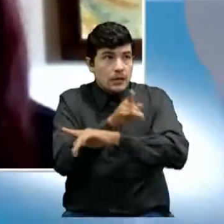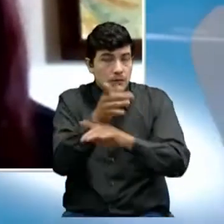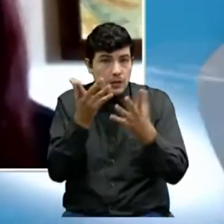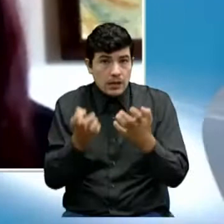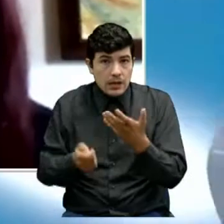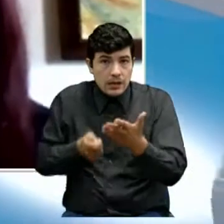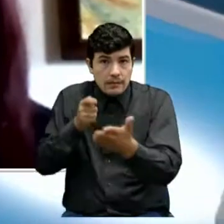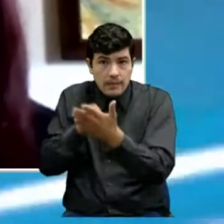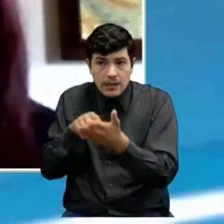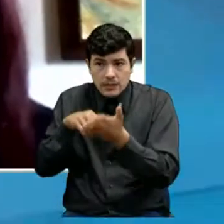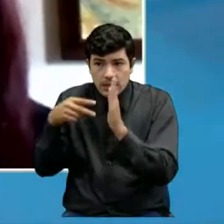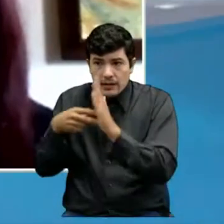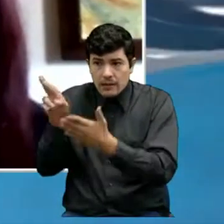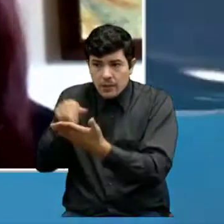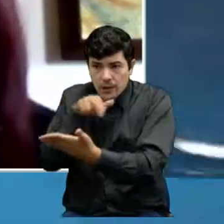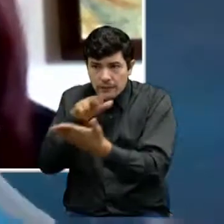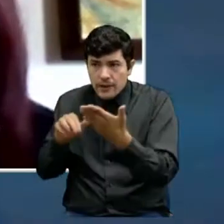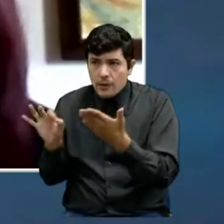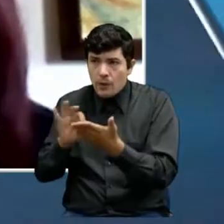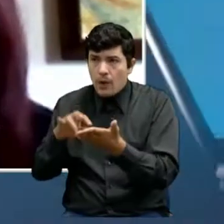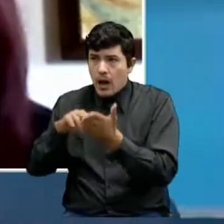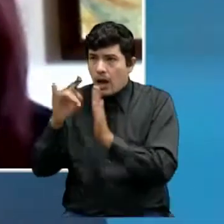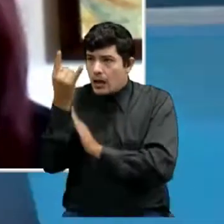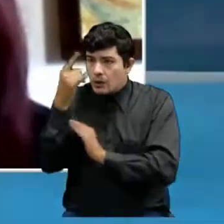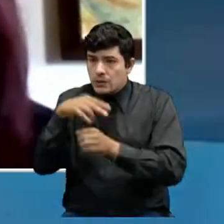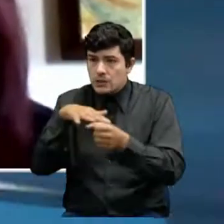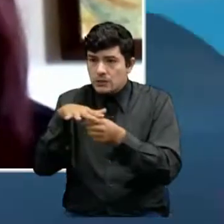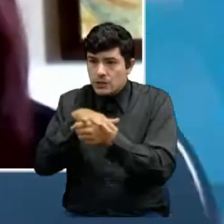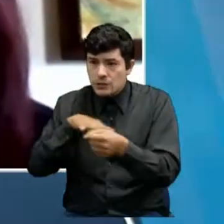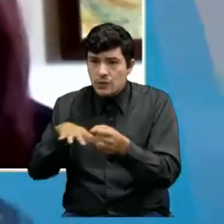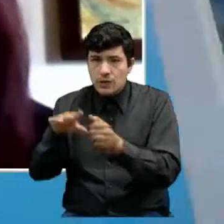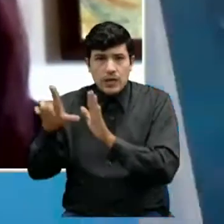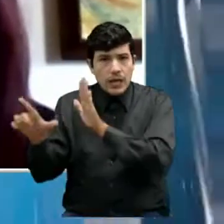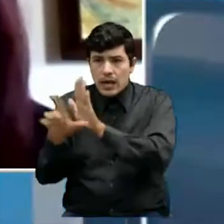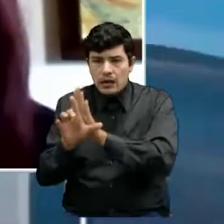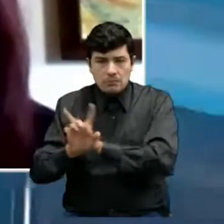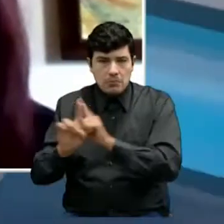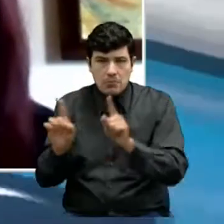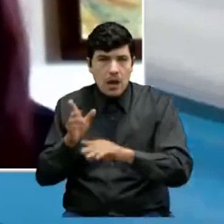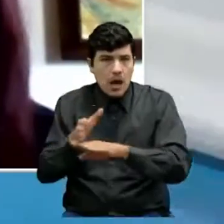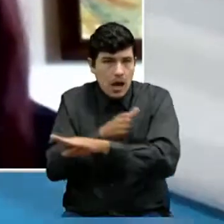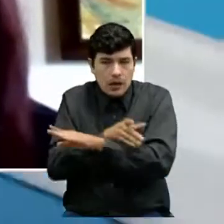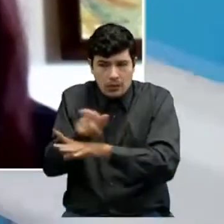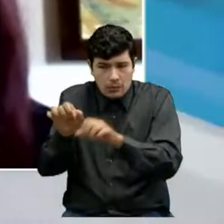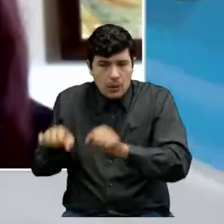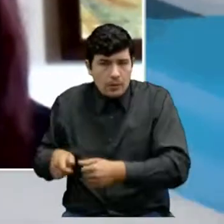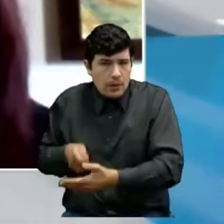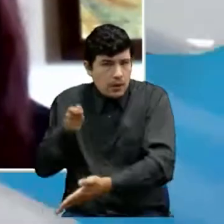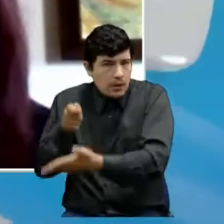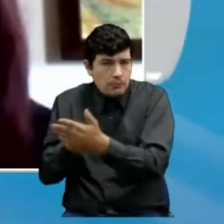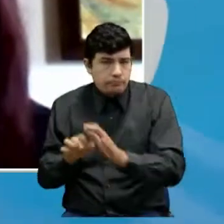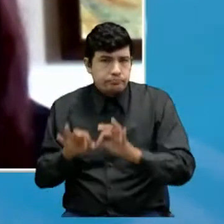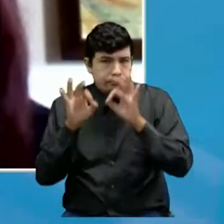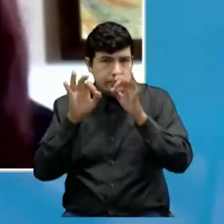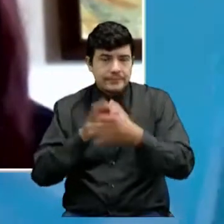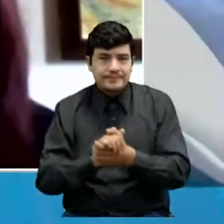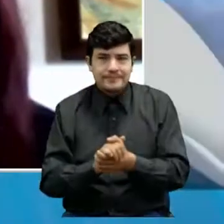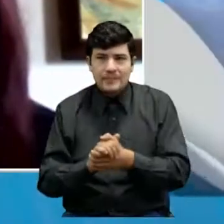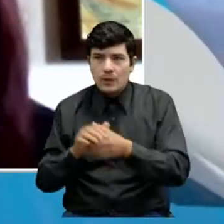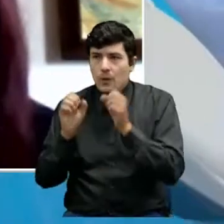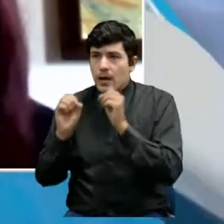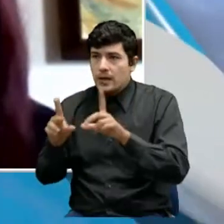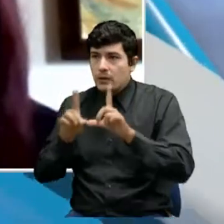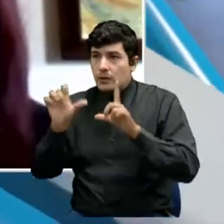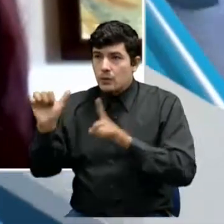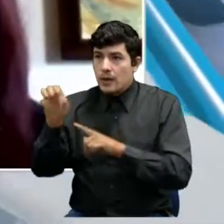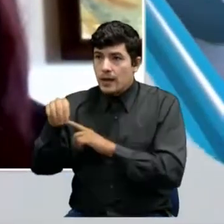está prohibido ni estaría incurriendo en ninguna ilegalidad el empleador que la pague antes, que se anticipe a pagarla. Bueno, doctora Marta, de